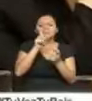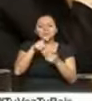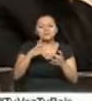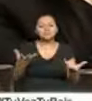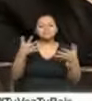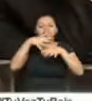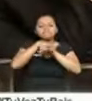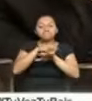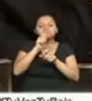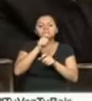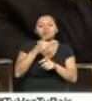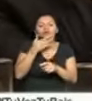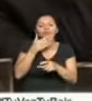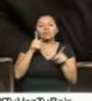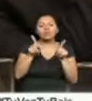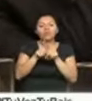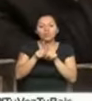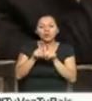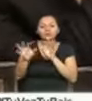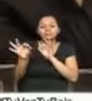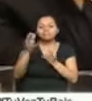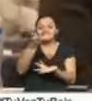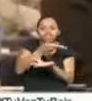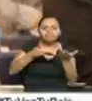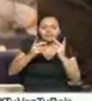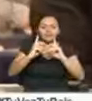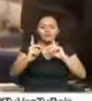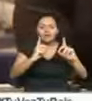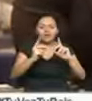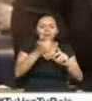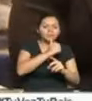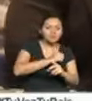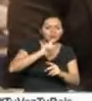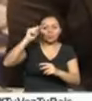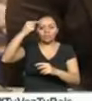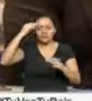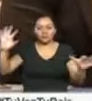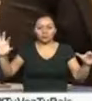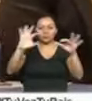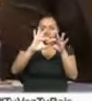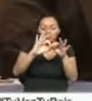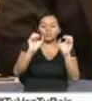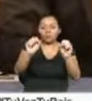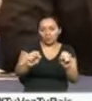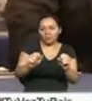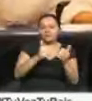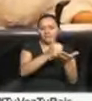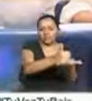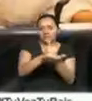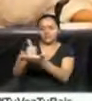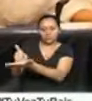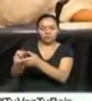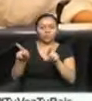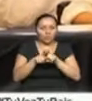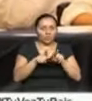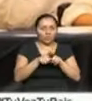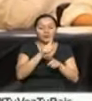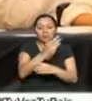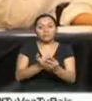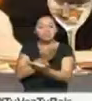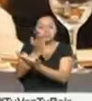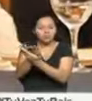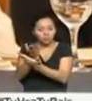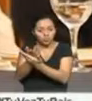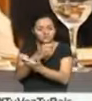en un puente para la construcción del diálogo entre el sector privado y el Estado, generando acuerdos de mutuo beneficio. Proponle al Futuro presentó